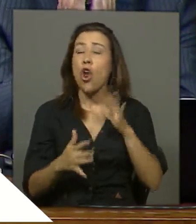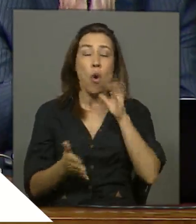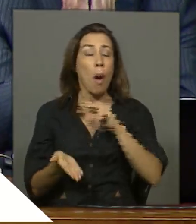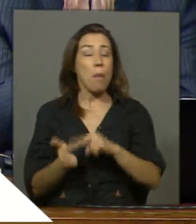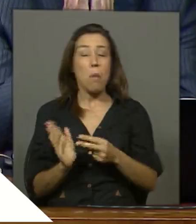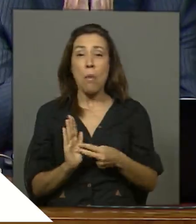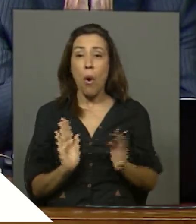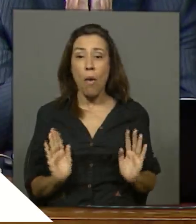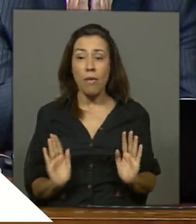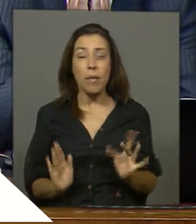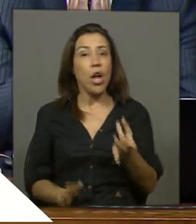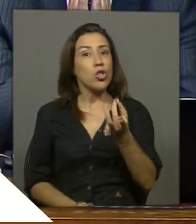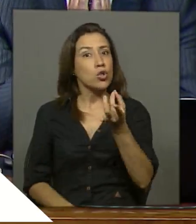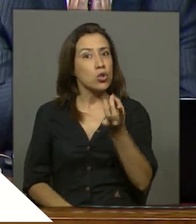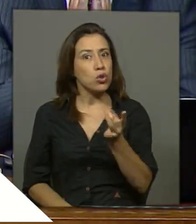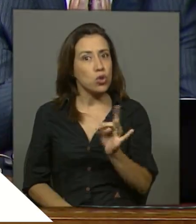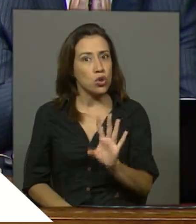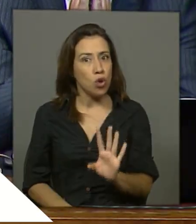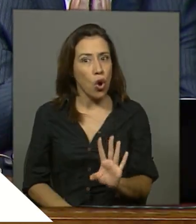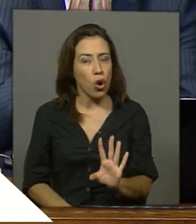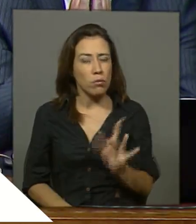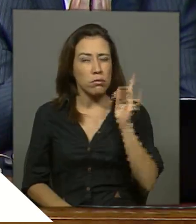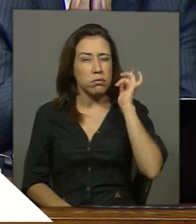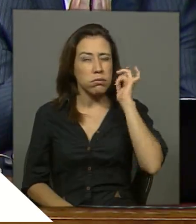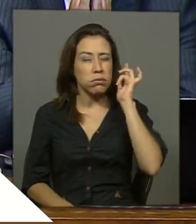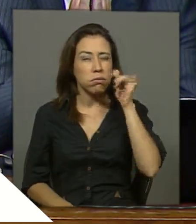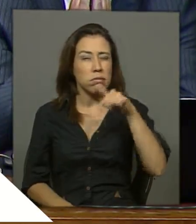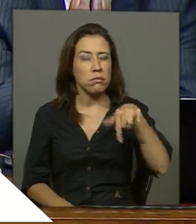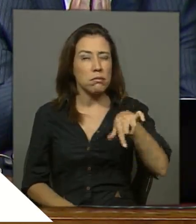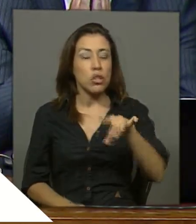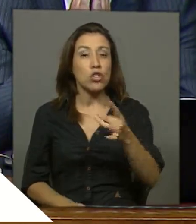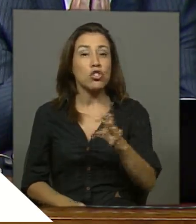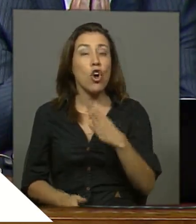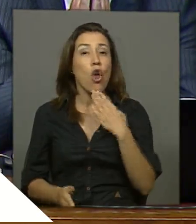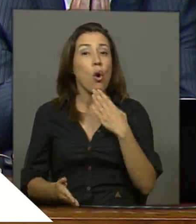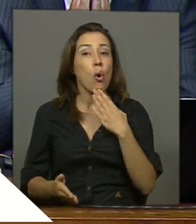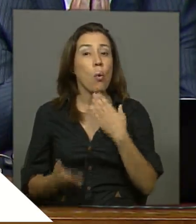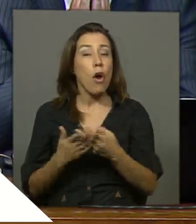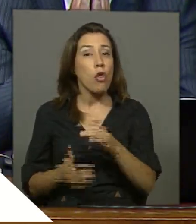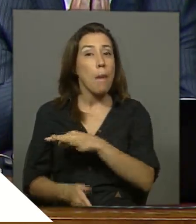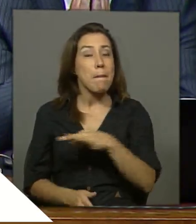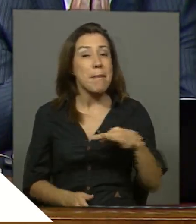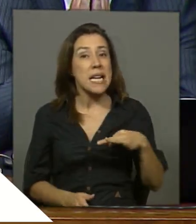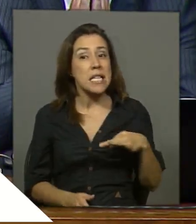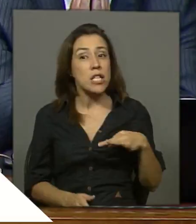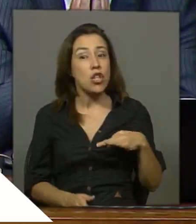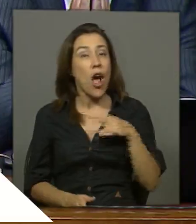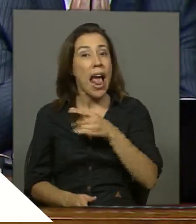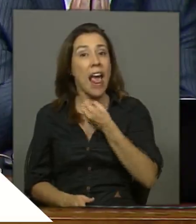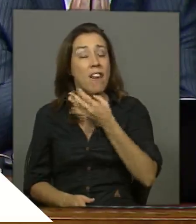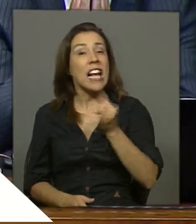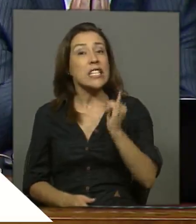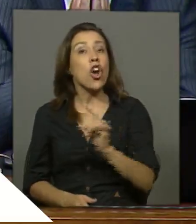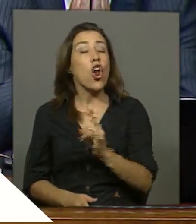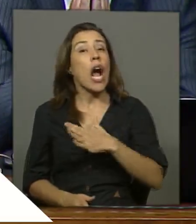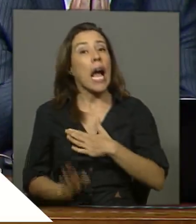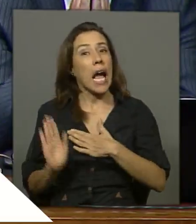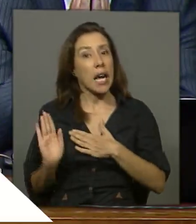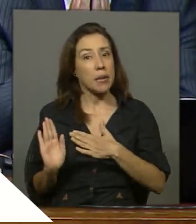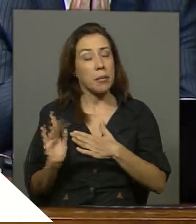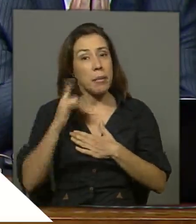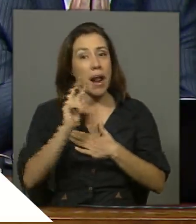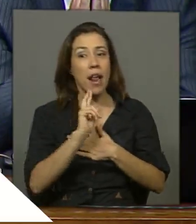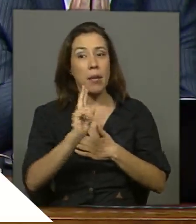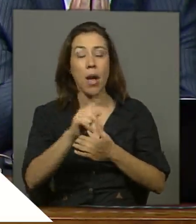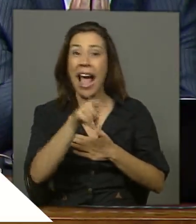inconveniente solo solo en tanto cuanto el ministro manifieste su disposición a contestar